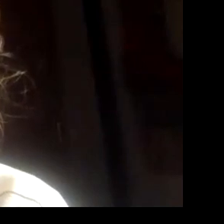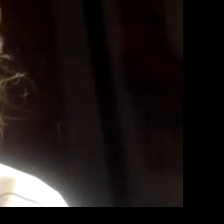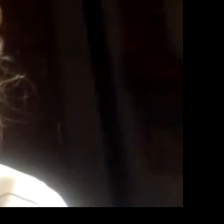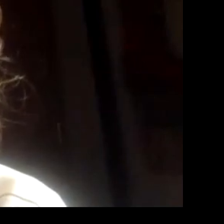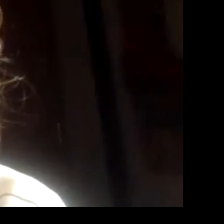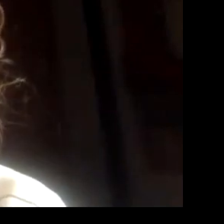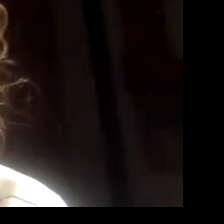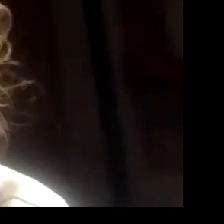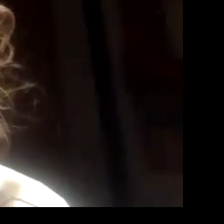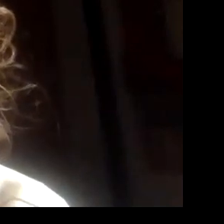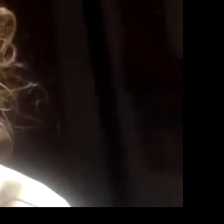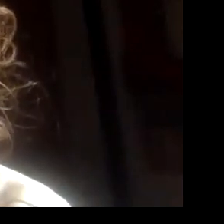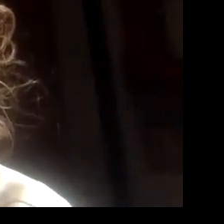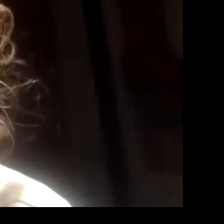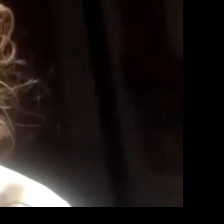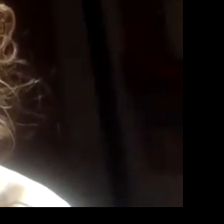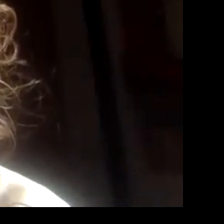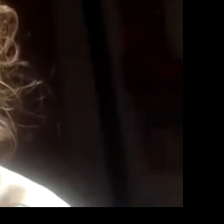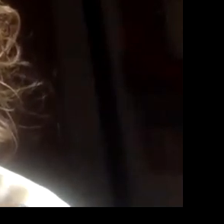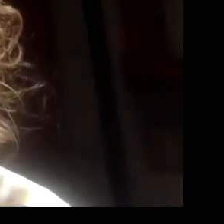Gracias. Dejo la palabra.